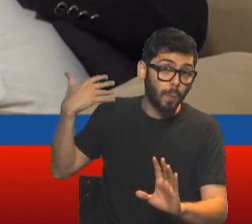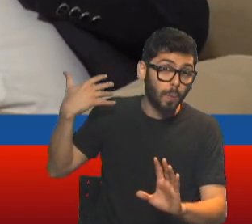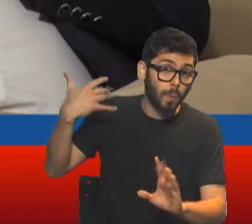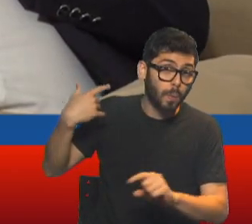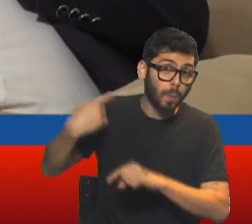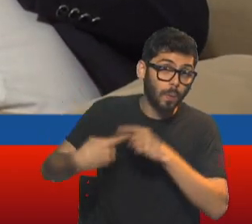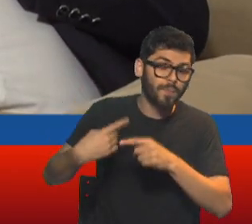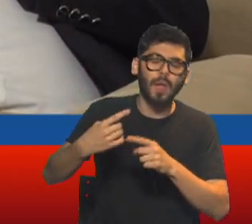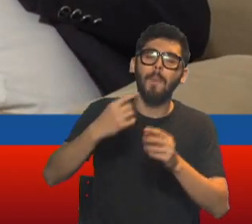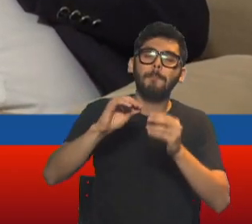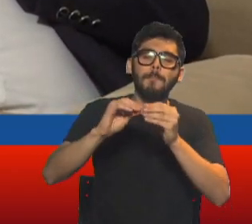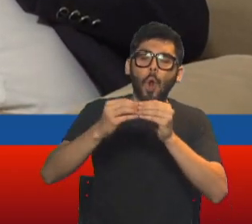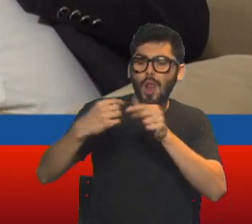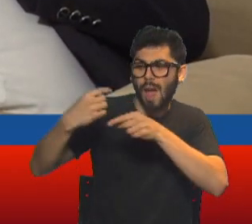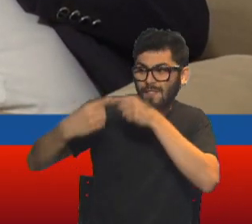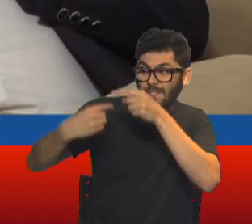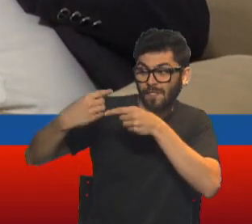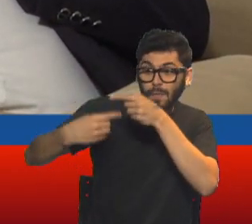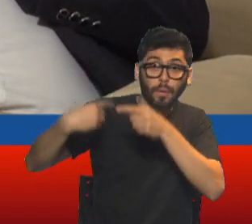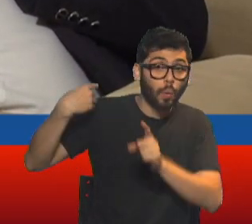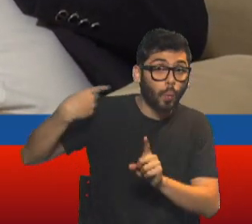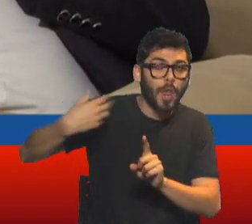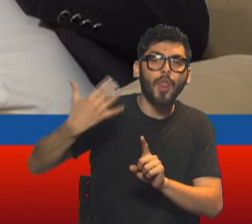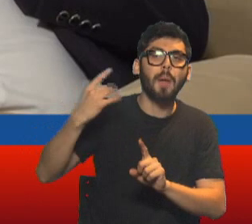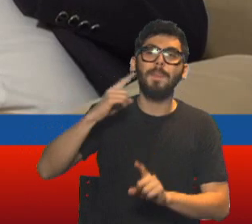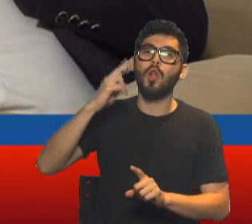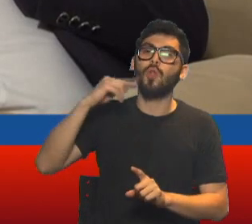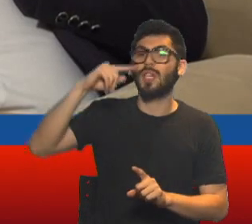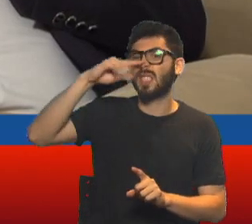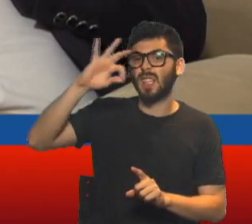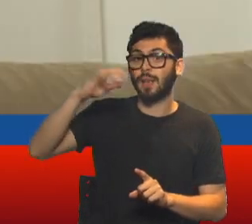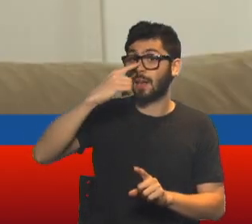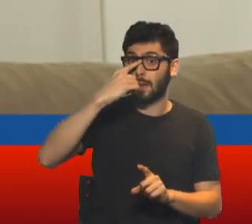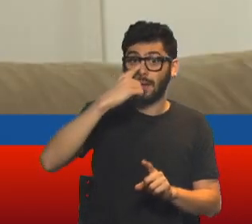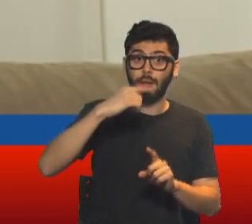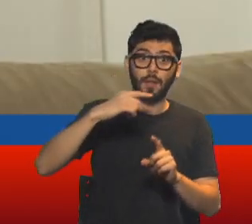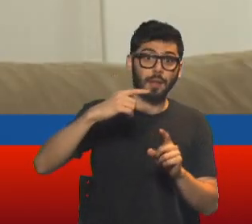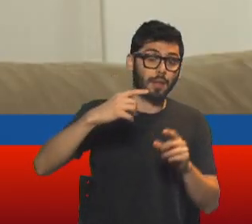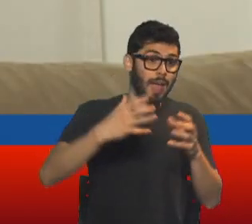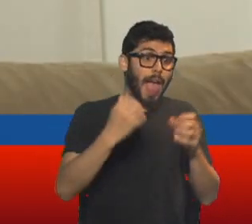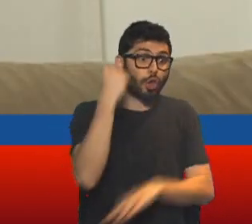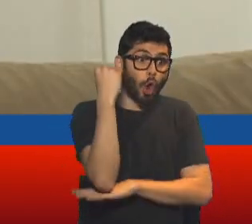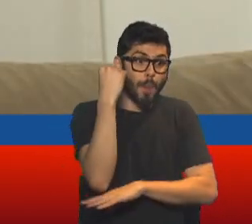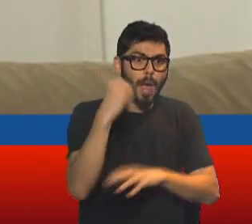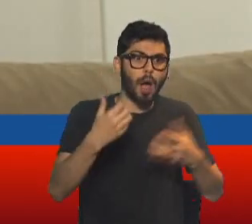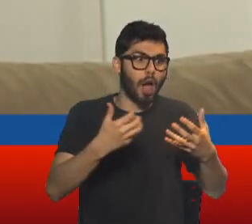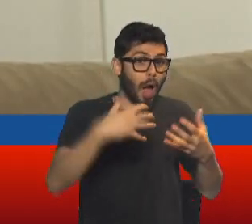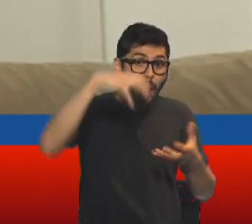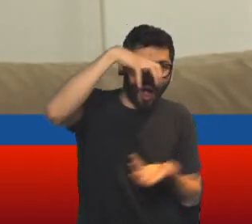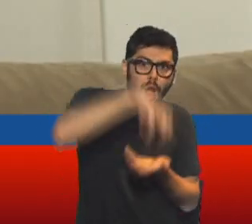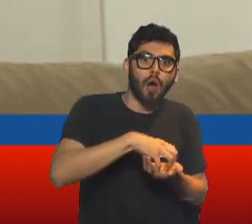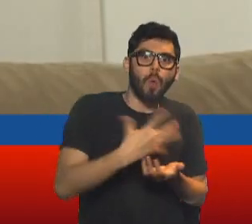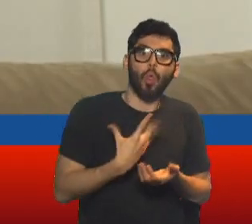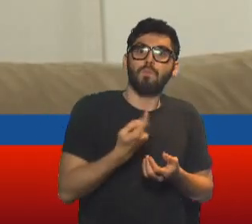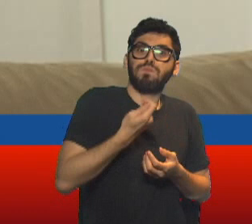que es estructural, que arranca en los 70, que es la concentración y extranjerización económica. Si nosotros no democratizamos y